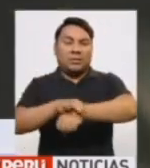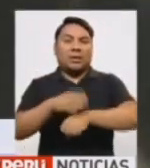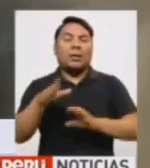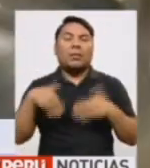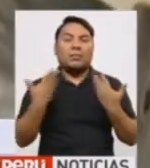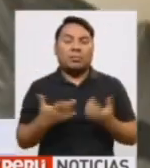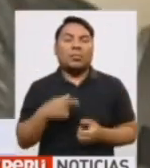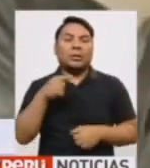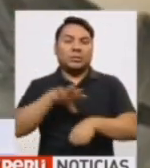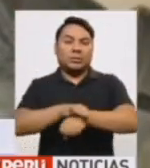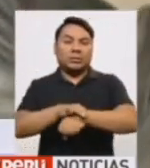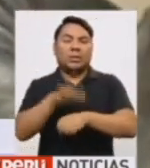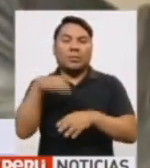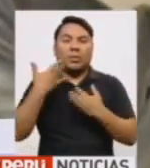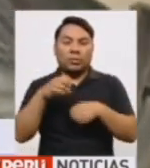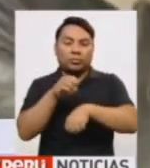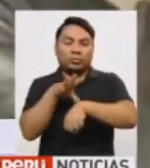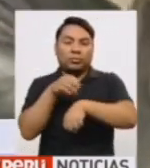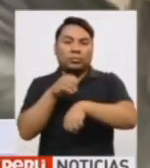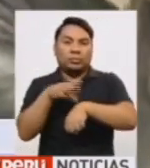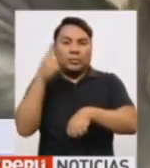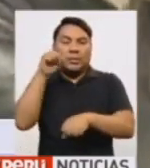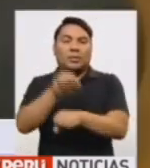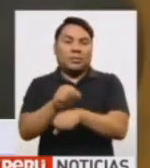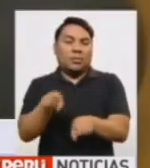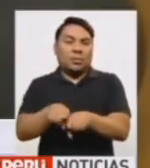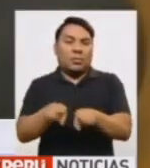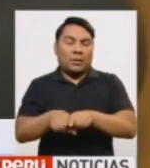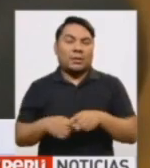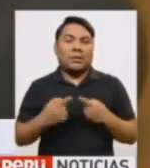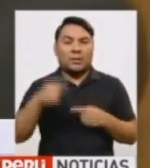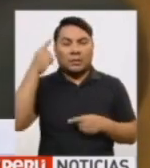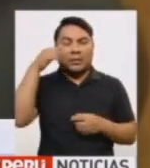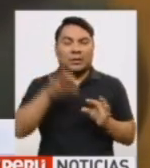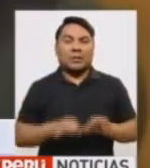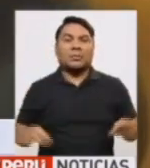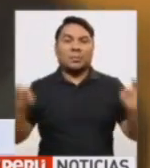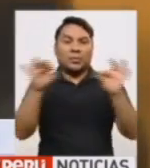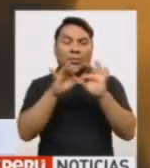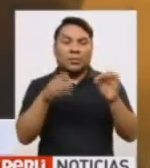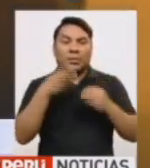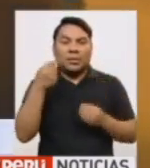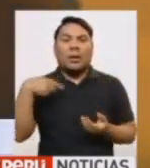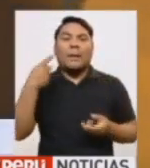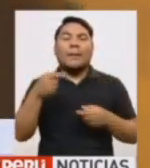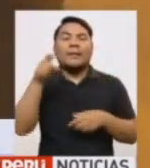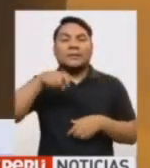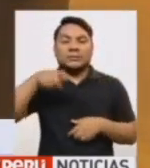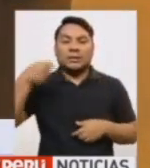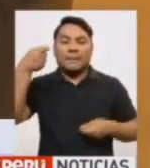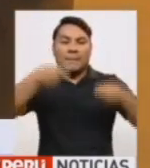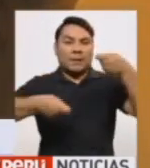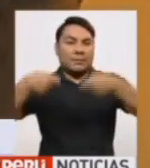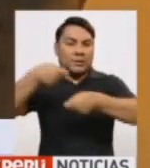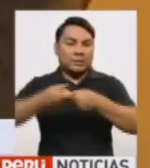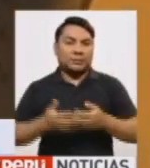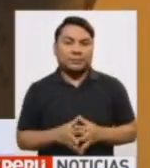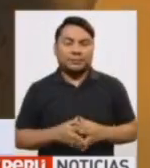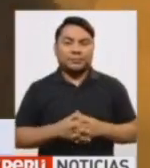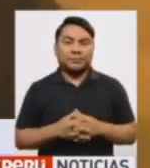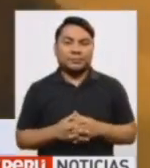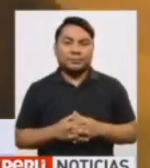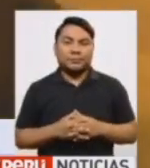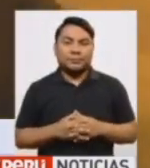distrito judicial donde se pondrá en práctica. Frente a ello, Lamas Puccio habló de la importancia de contar con un presupuesto idóneo. No